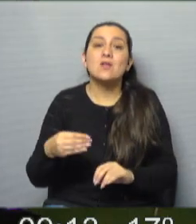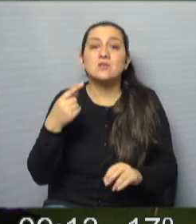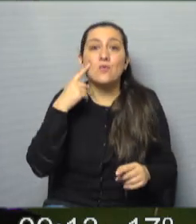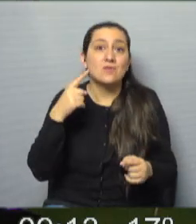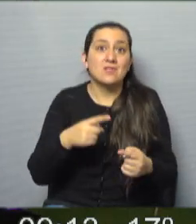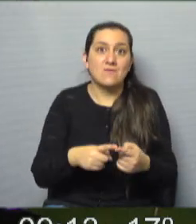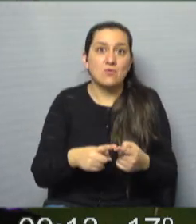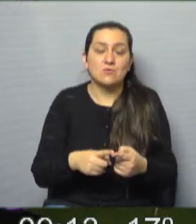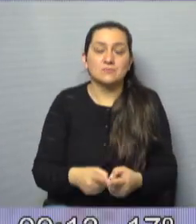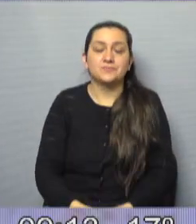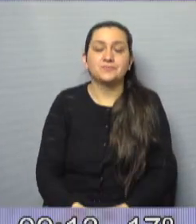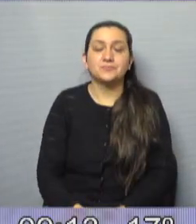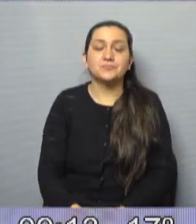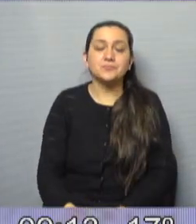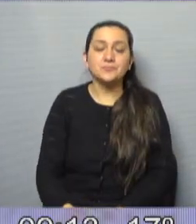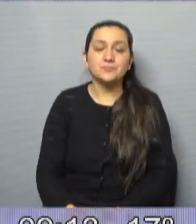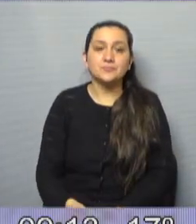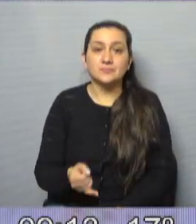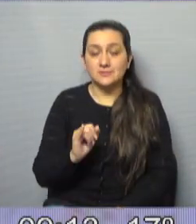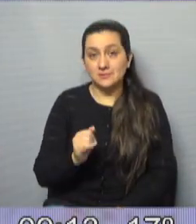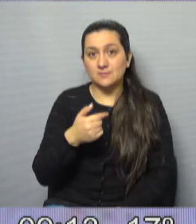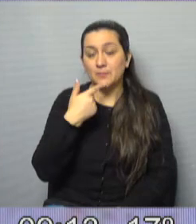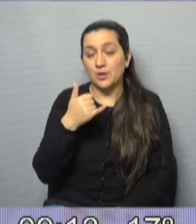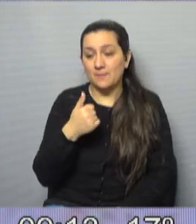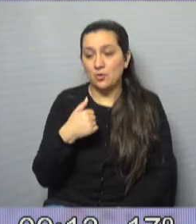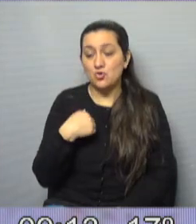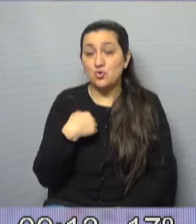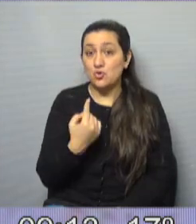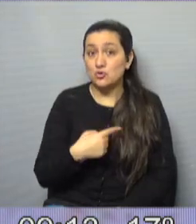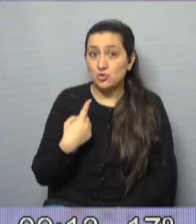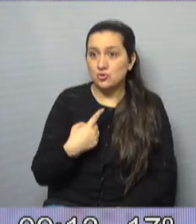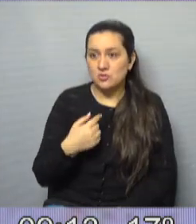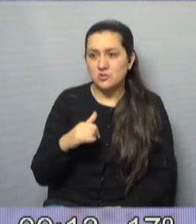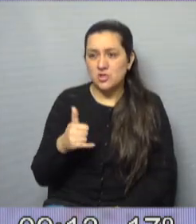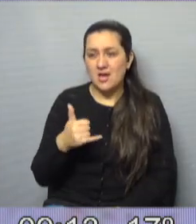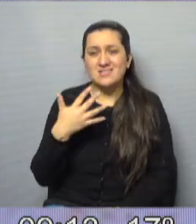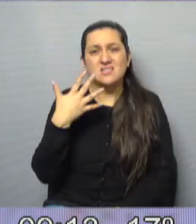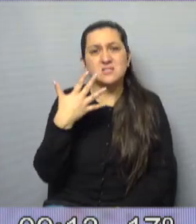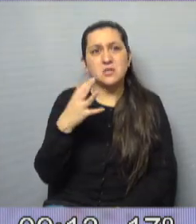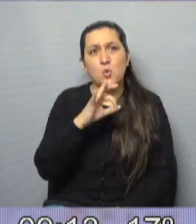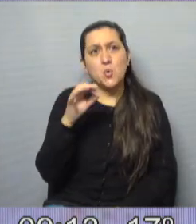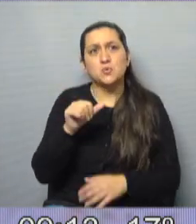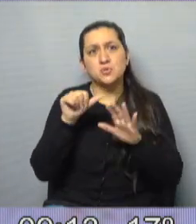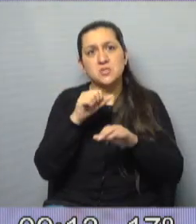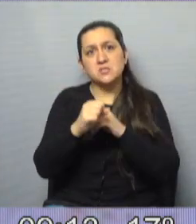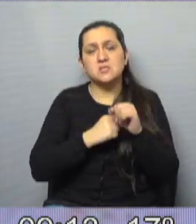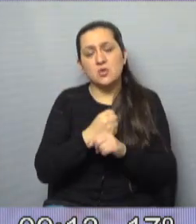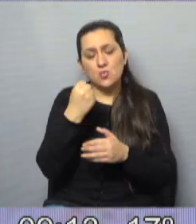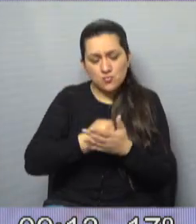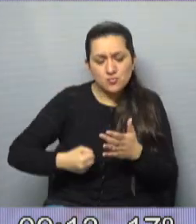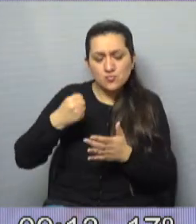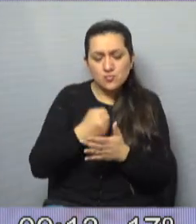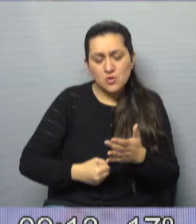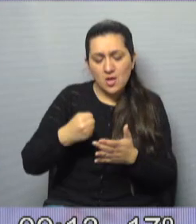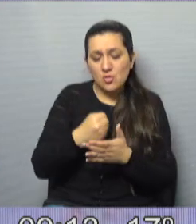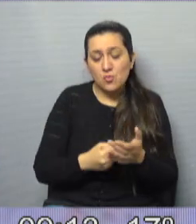Y aparte de esa manera, por ejemplo, nosotros que estamos desde hace 5 años, 6 años luchando por tener un ingreso en el